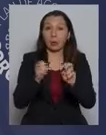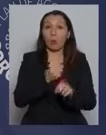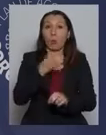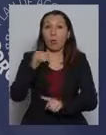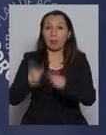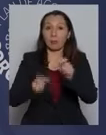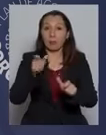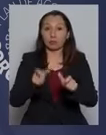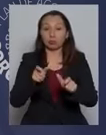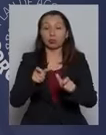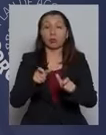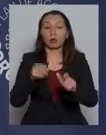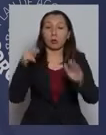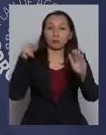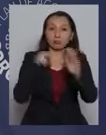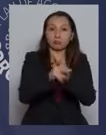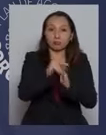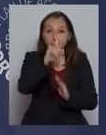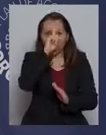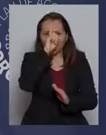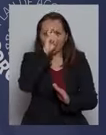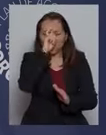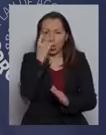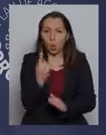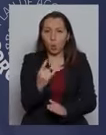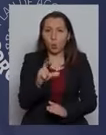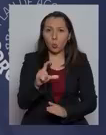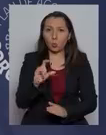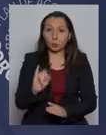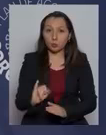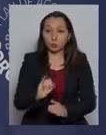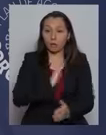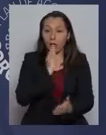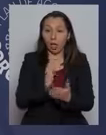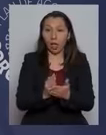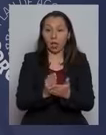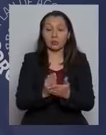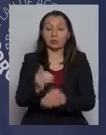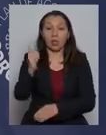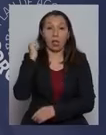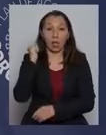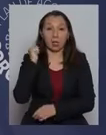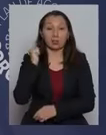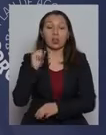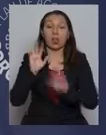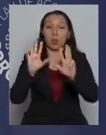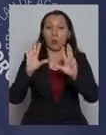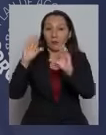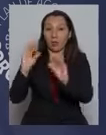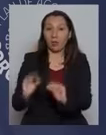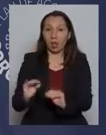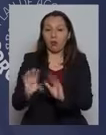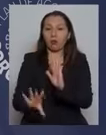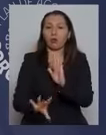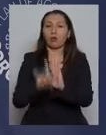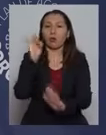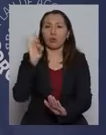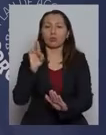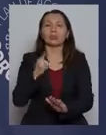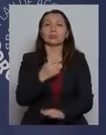de pacientes en unidades de cuidados intensivos, al día de ayer a las 21 horas se